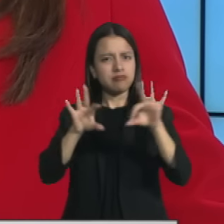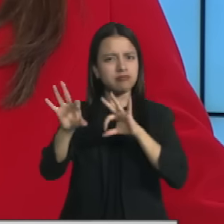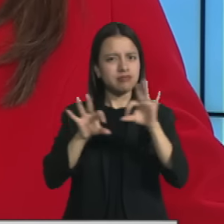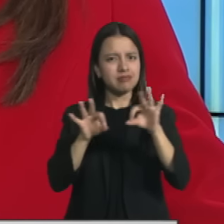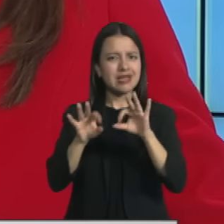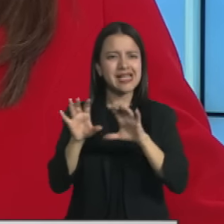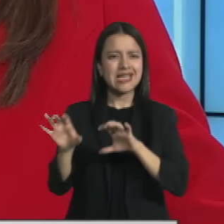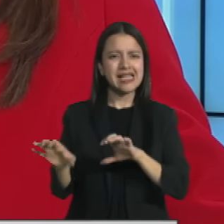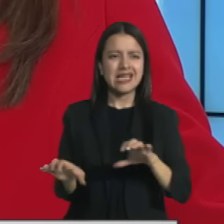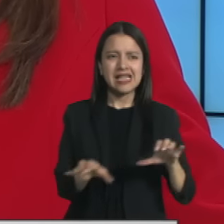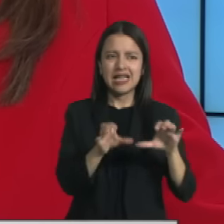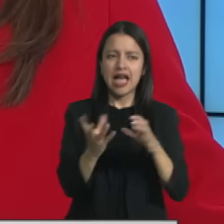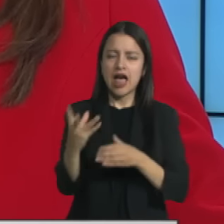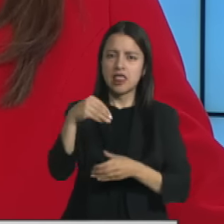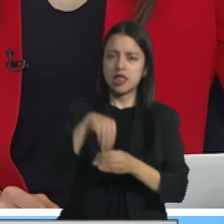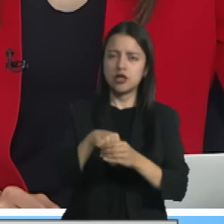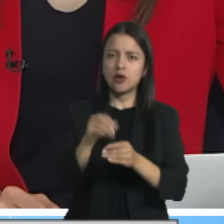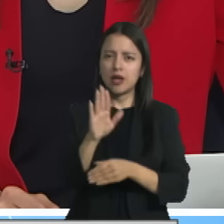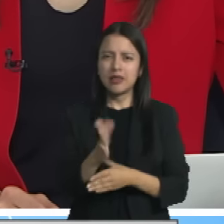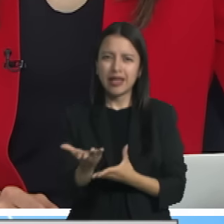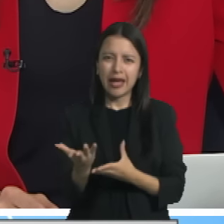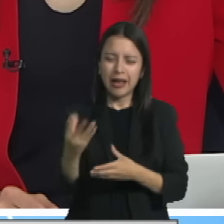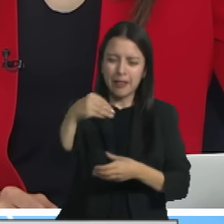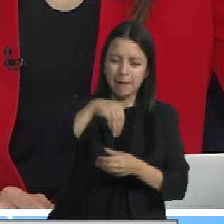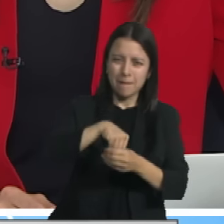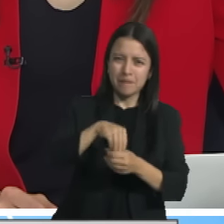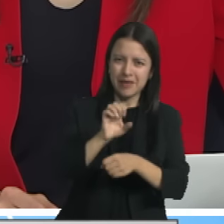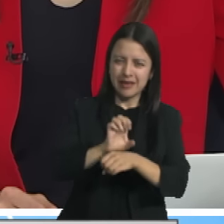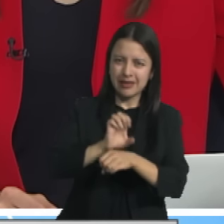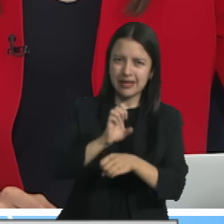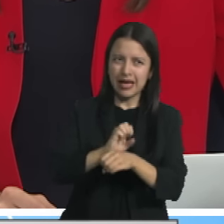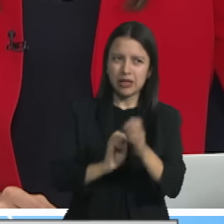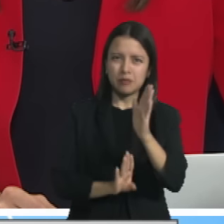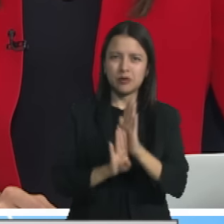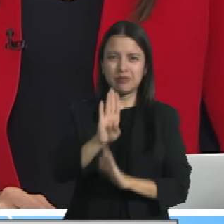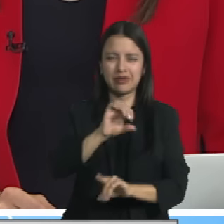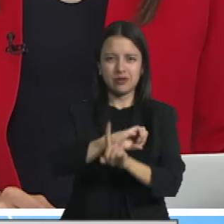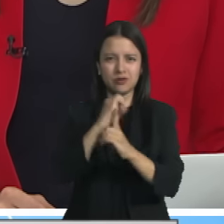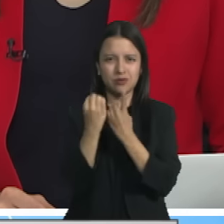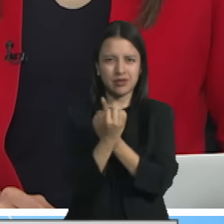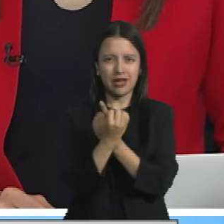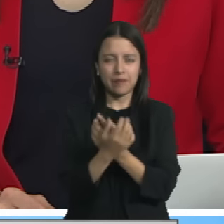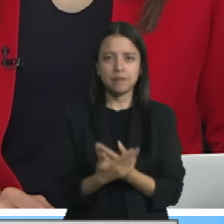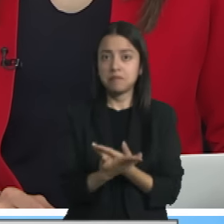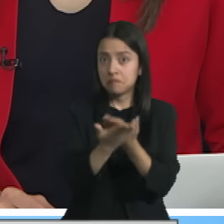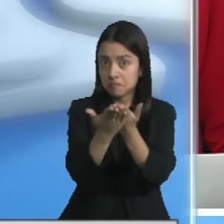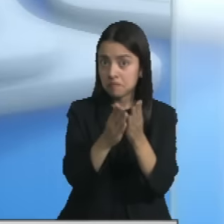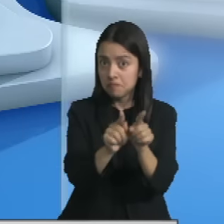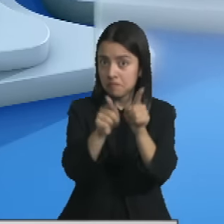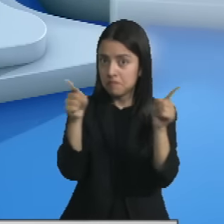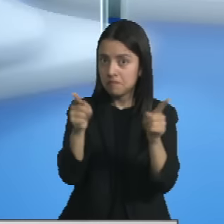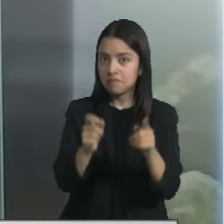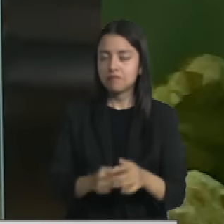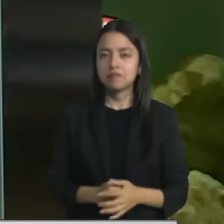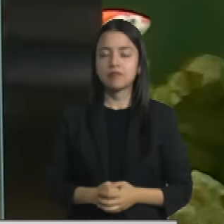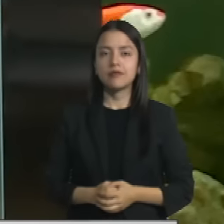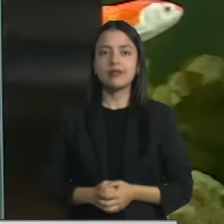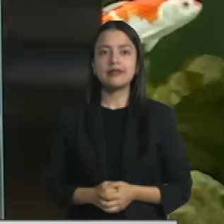del Departamento de Prosperidad Social. Valentina Villegas tiene más detalles de esta investigación. Valentina, buenas tardes.